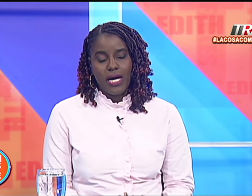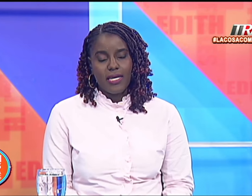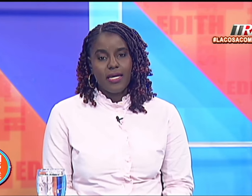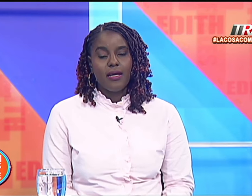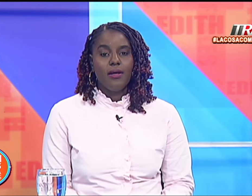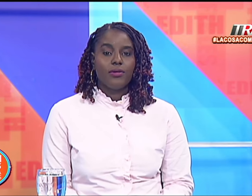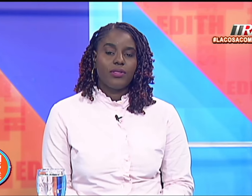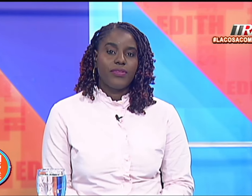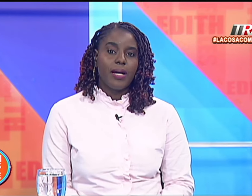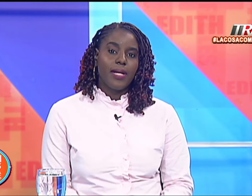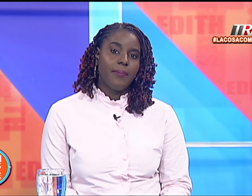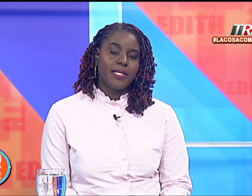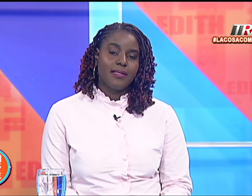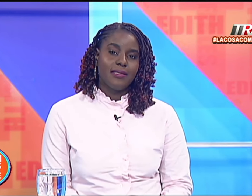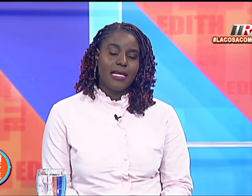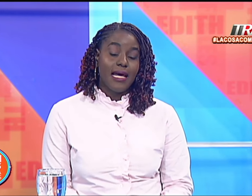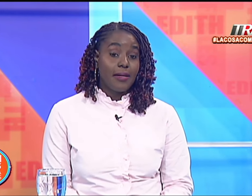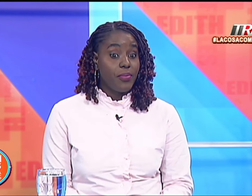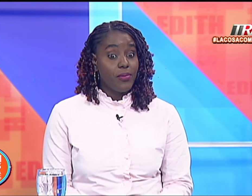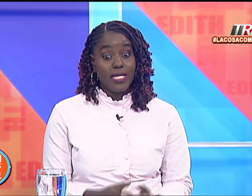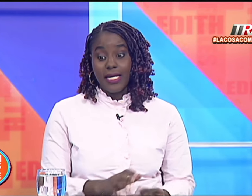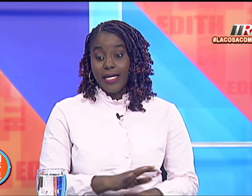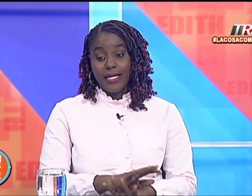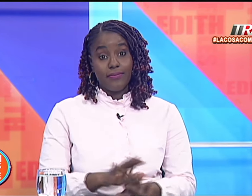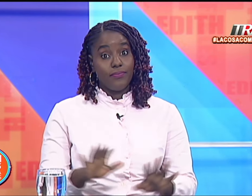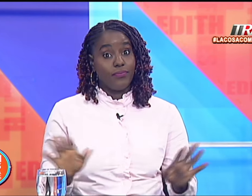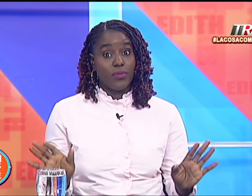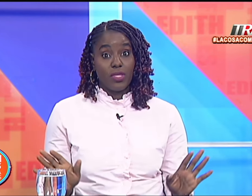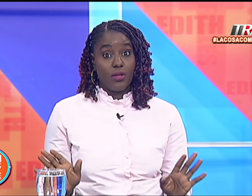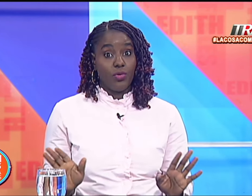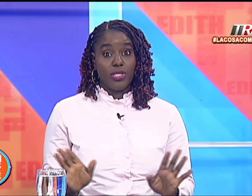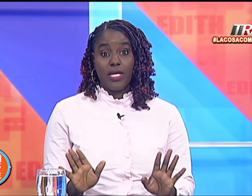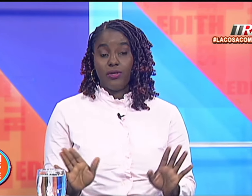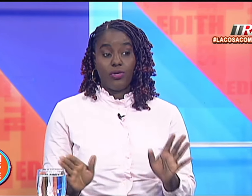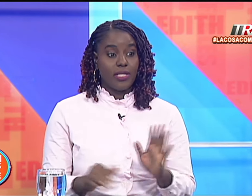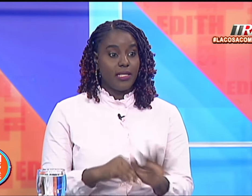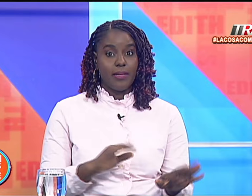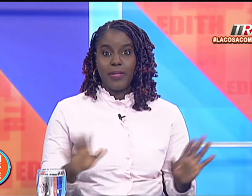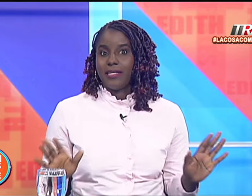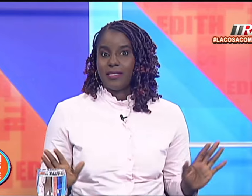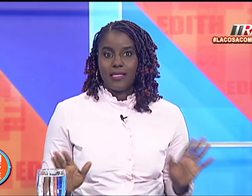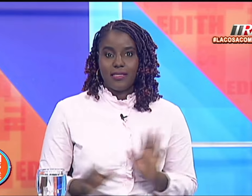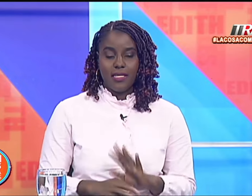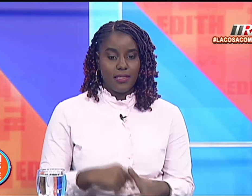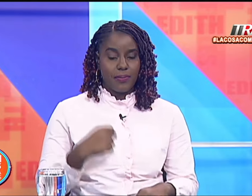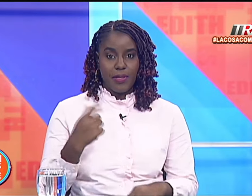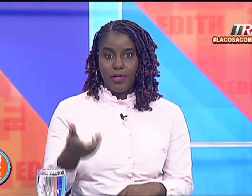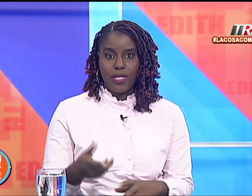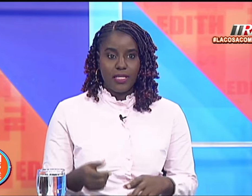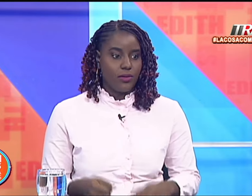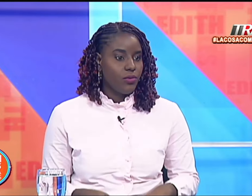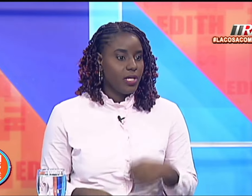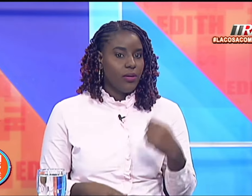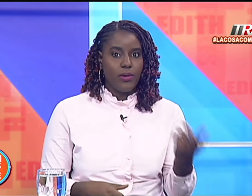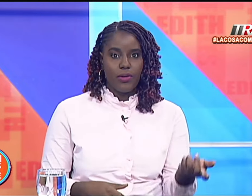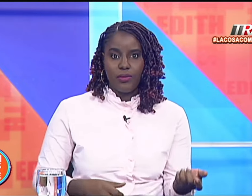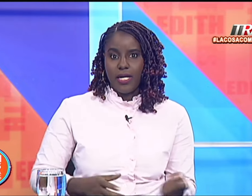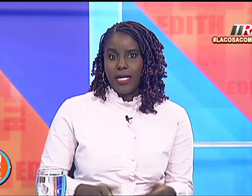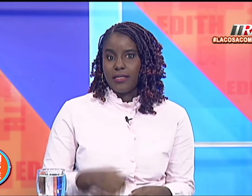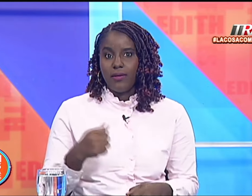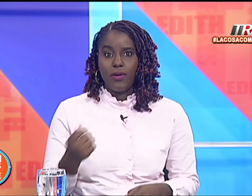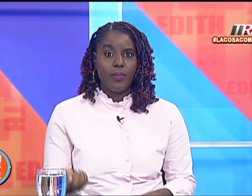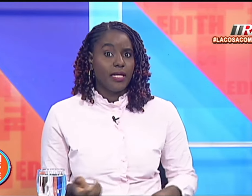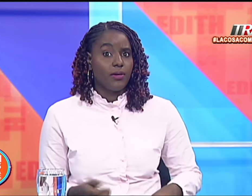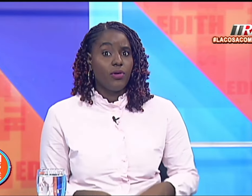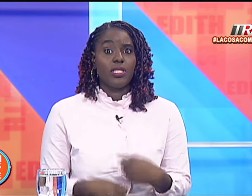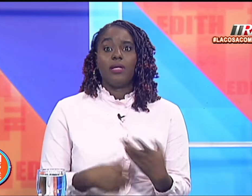ocurrido. Ayer notificaba la presidencia de la República en como tres notas de prensa distintas. Primero mandaron una y luego que no era